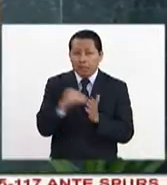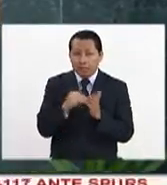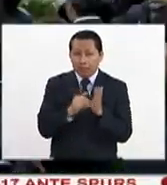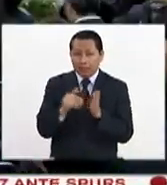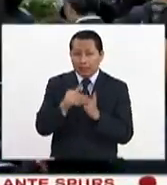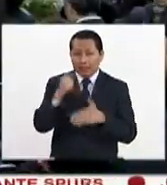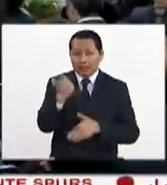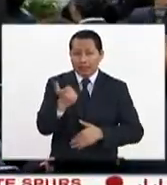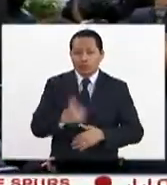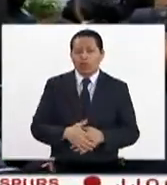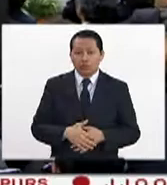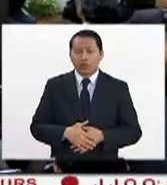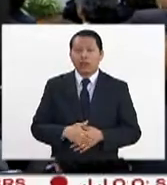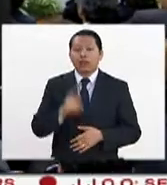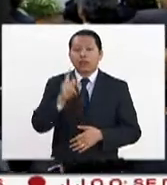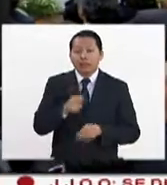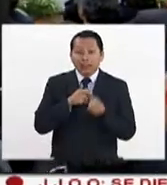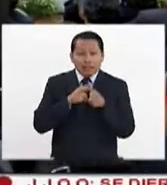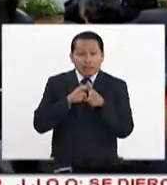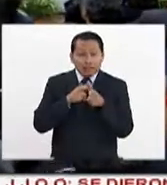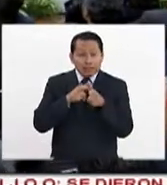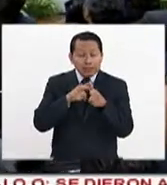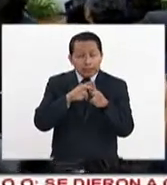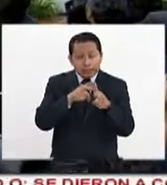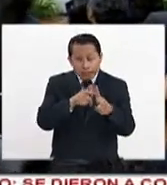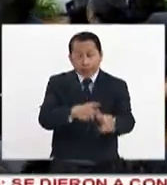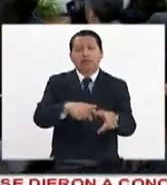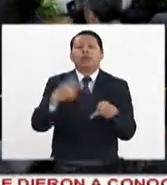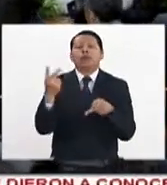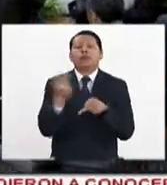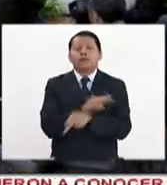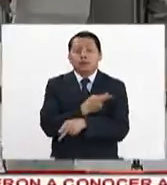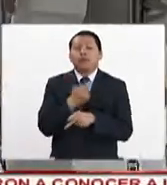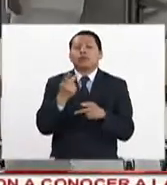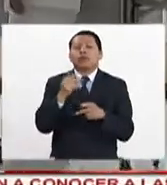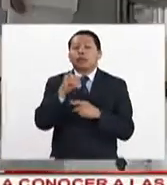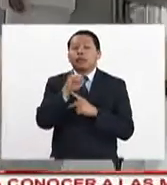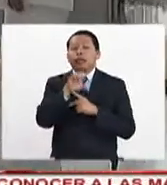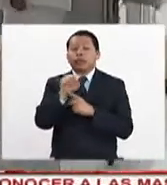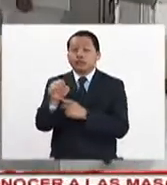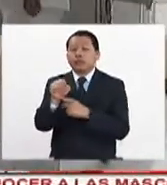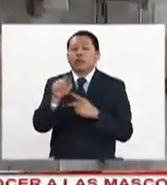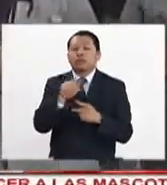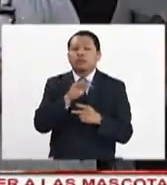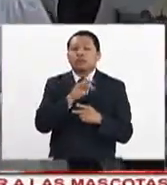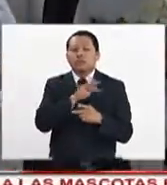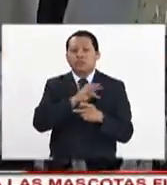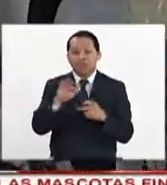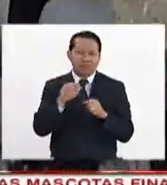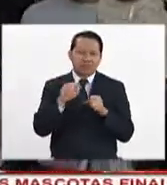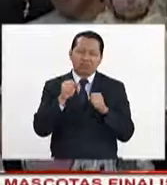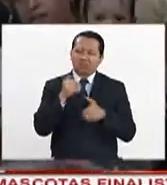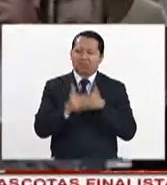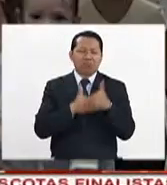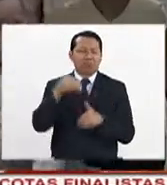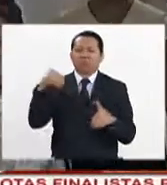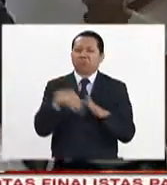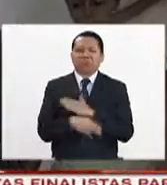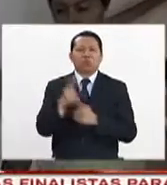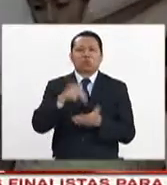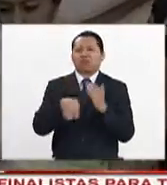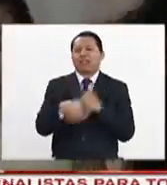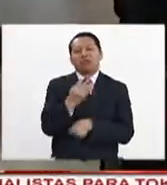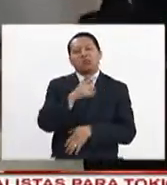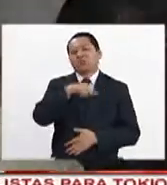millones de pesos. Y de continuar ese ritmo, pues prácticamente el IMSS pues estaba en quiebra técnica. Se acababa en el